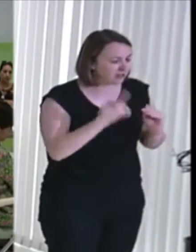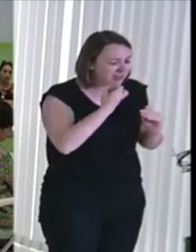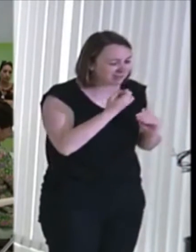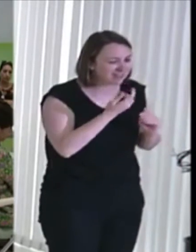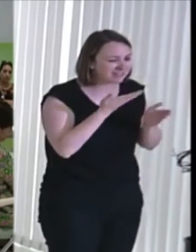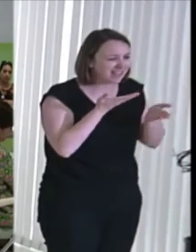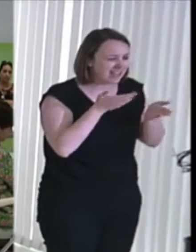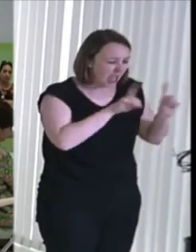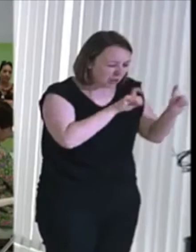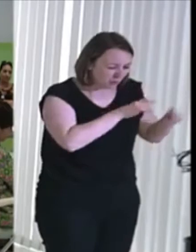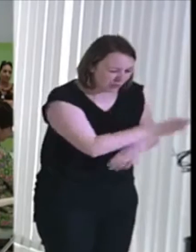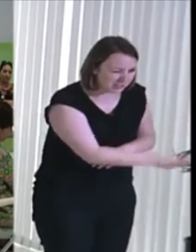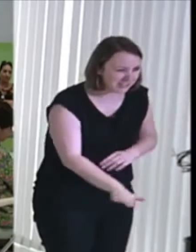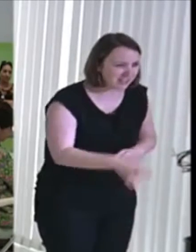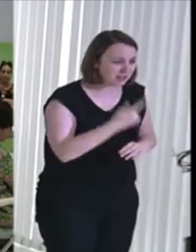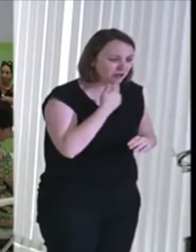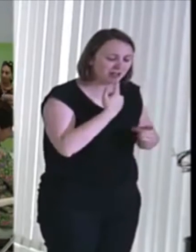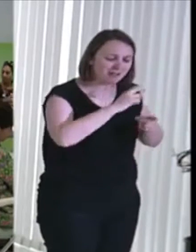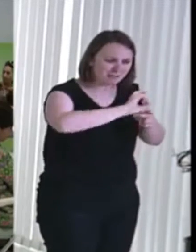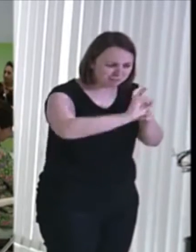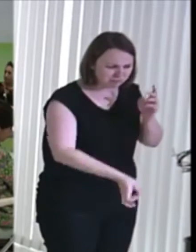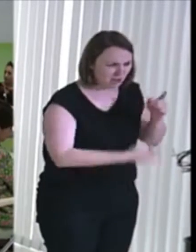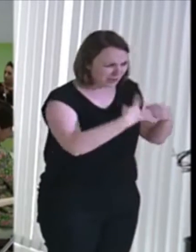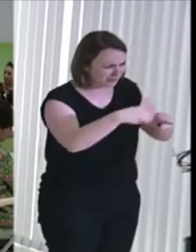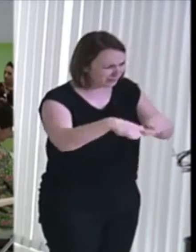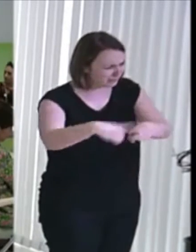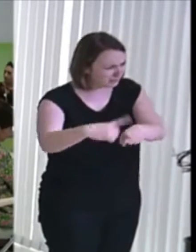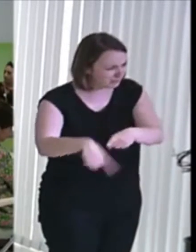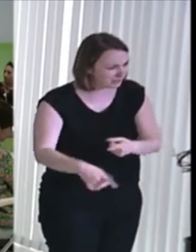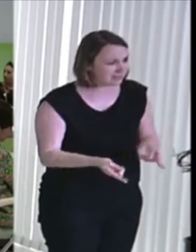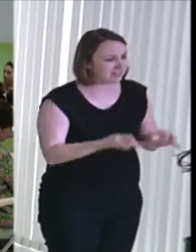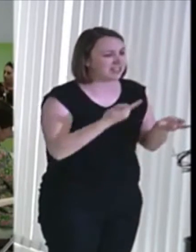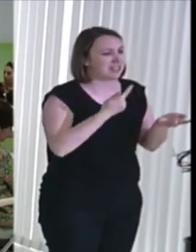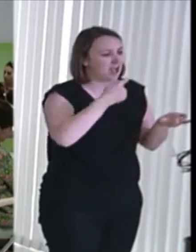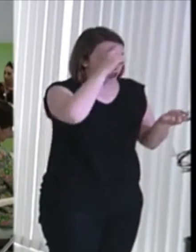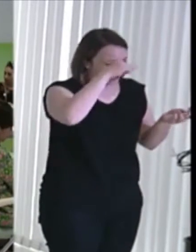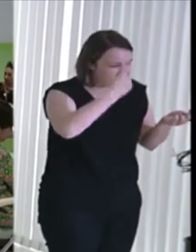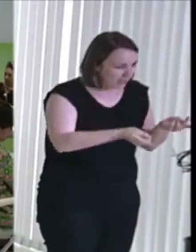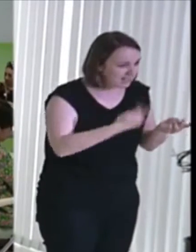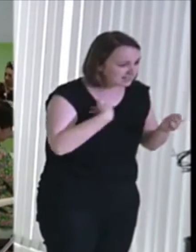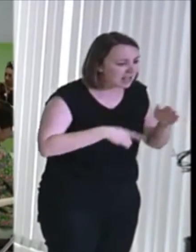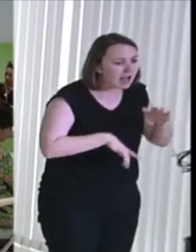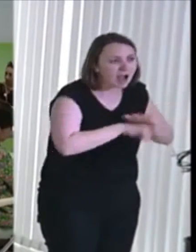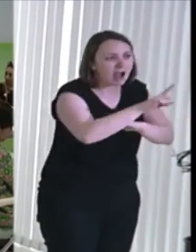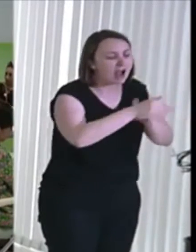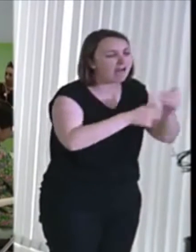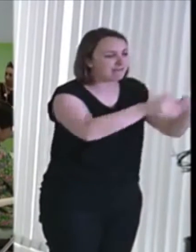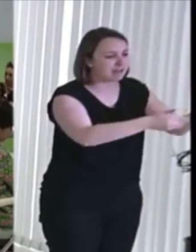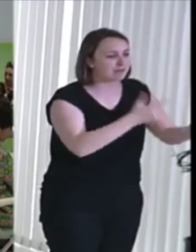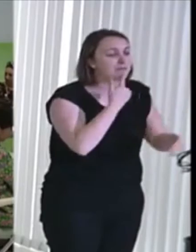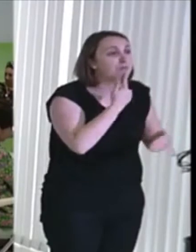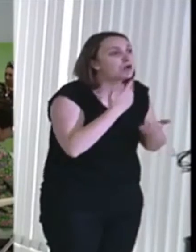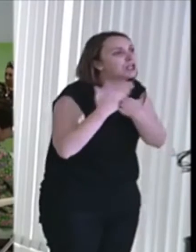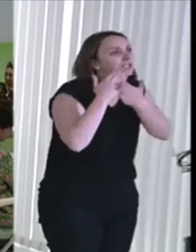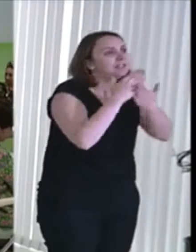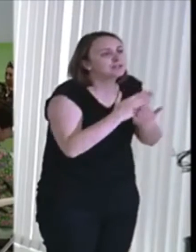¿no? Y en que el conocimiento lo hace en la perseverancia y el querer avanzar, ¿no? No porque te